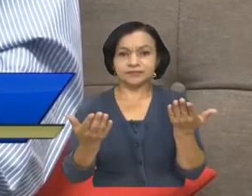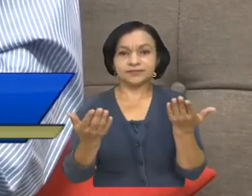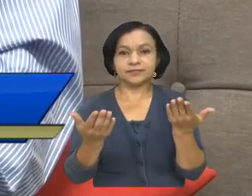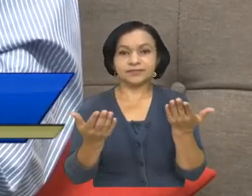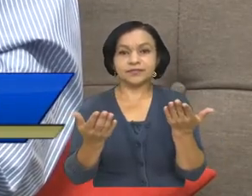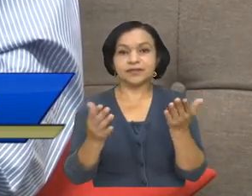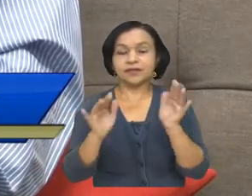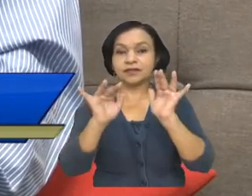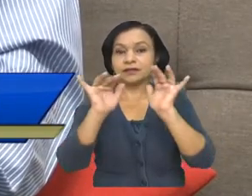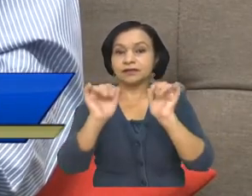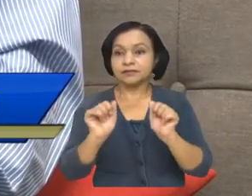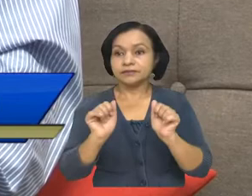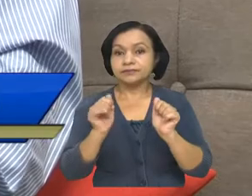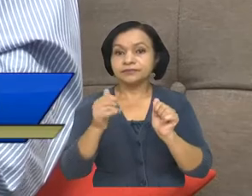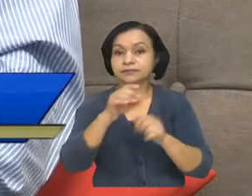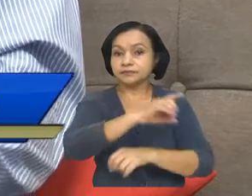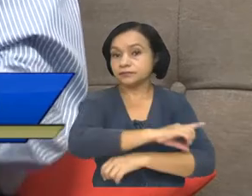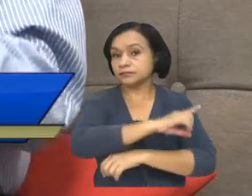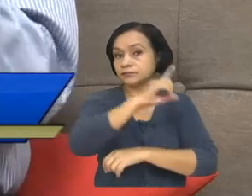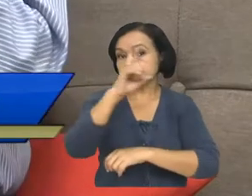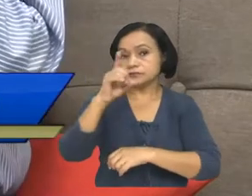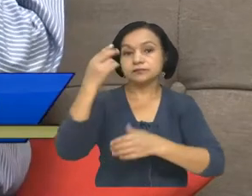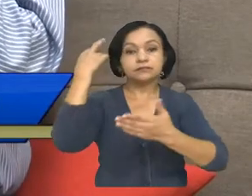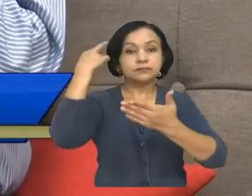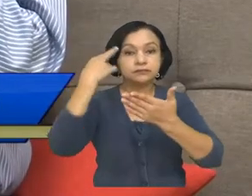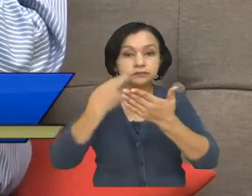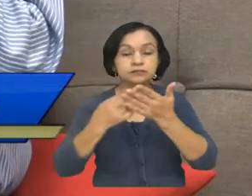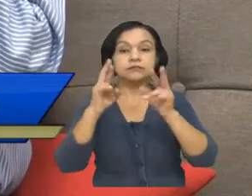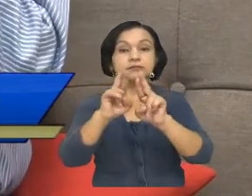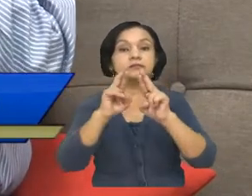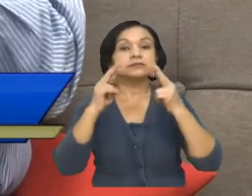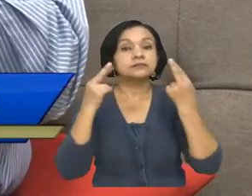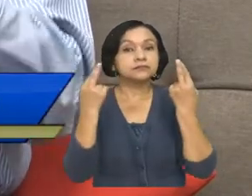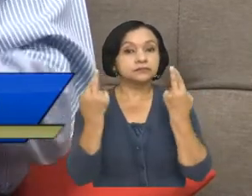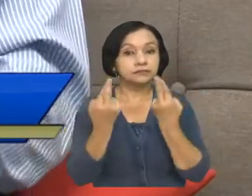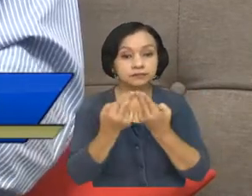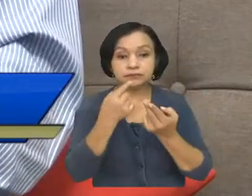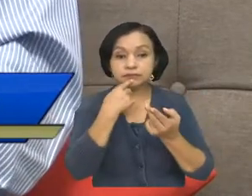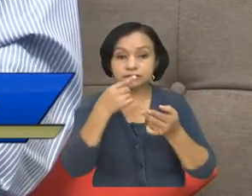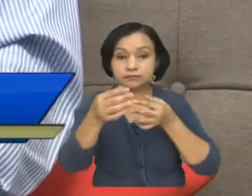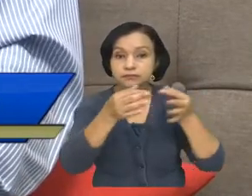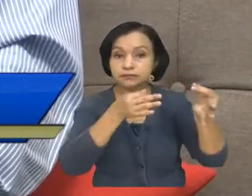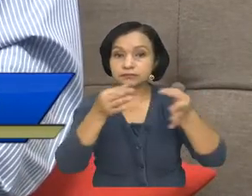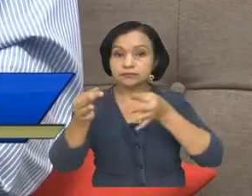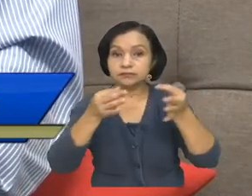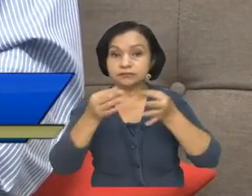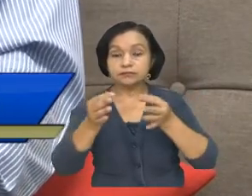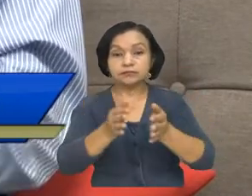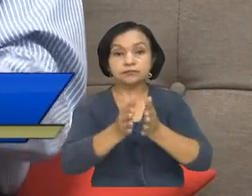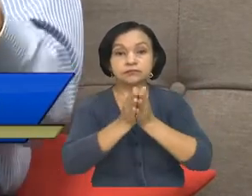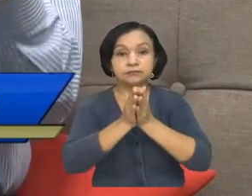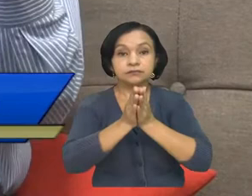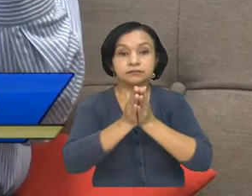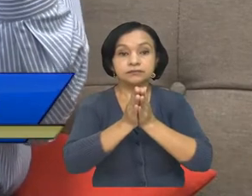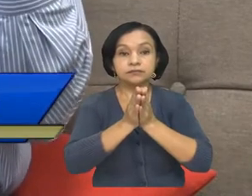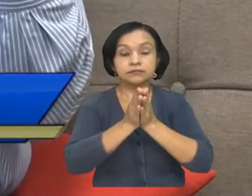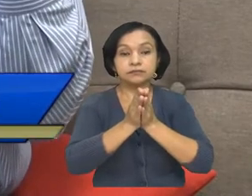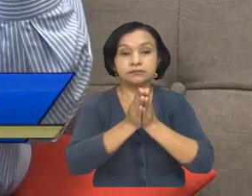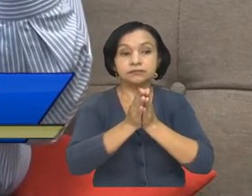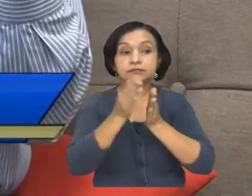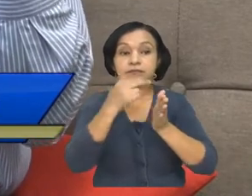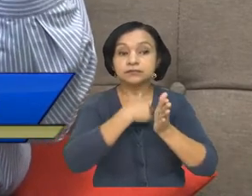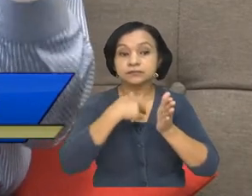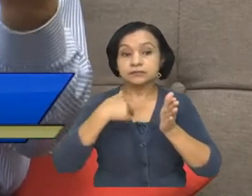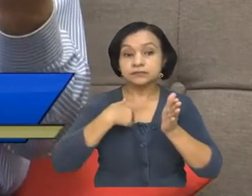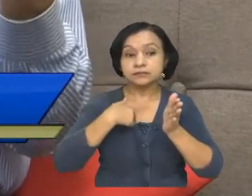ya cuando ese día me recuerdo que nos reunieron y nos dijeron que teníamos que ir aquí